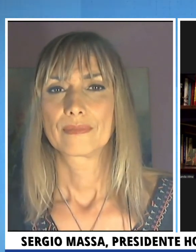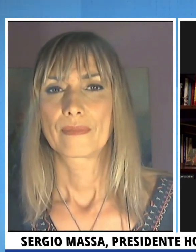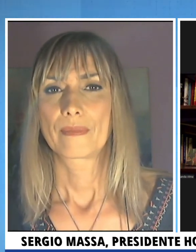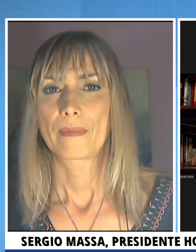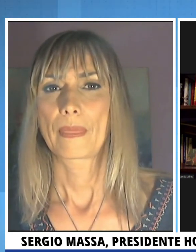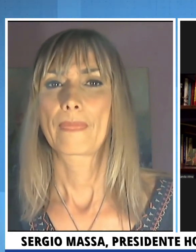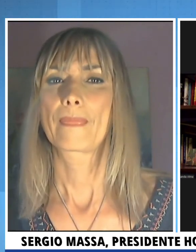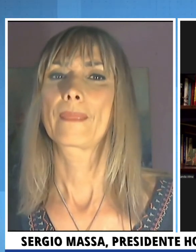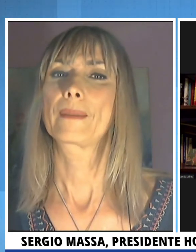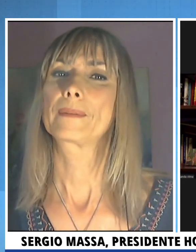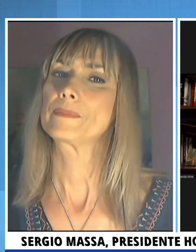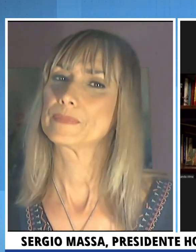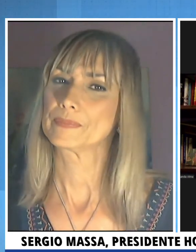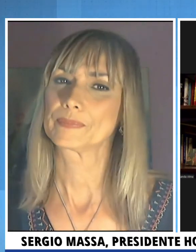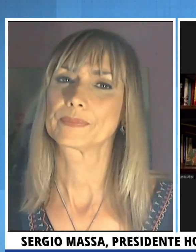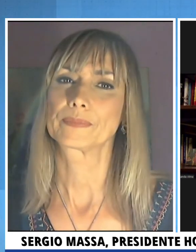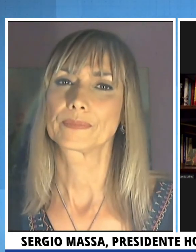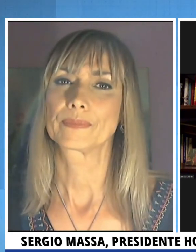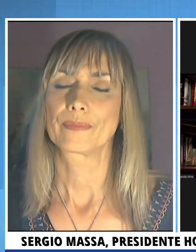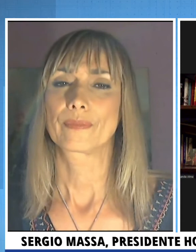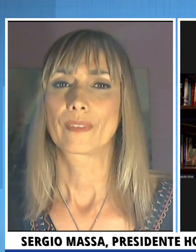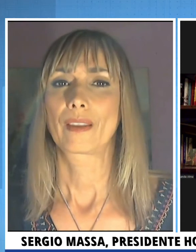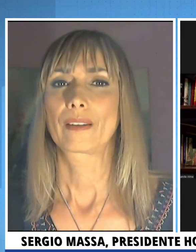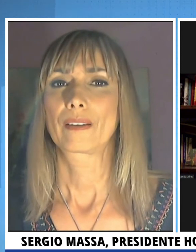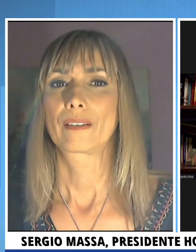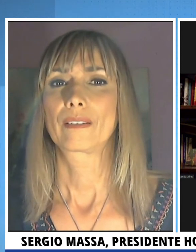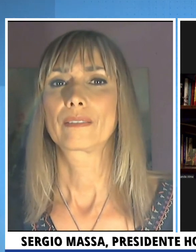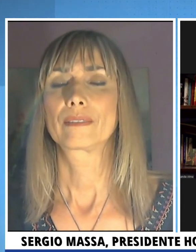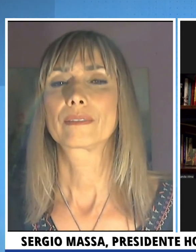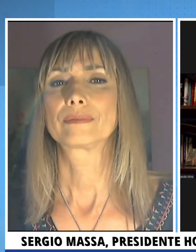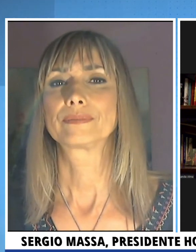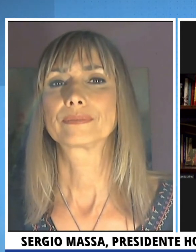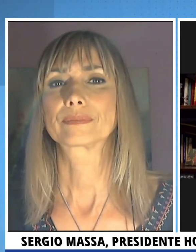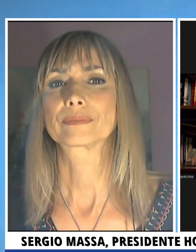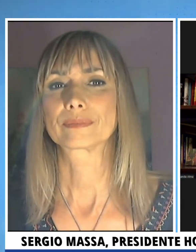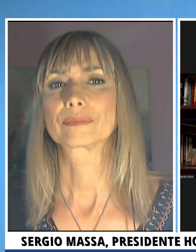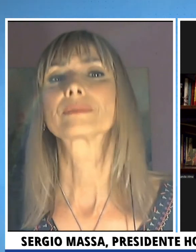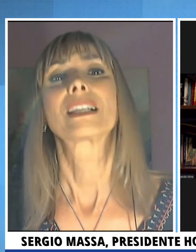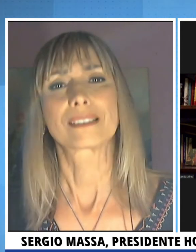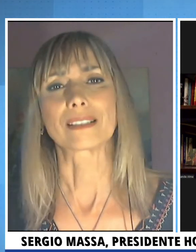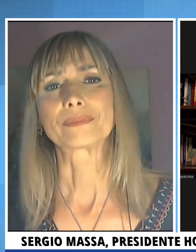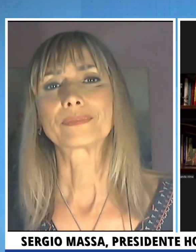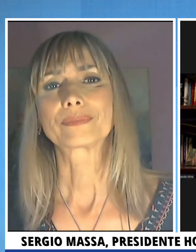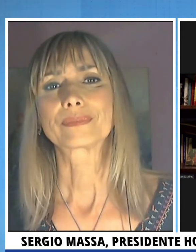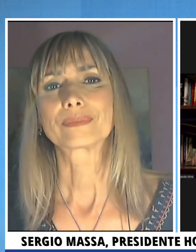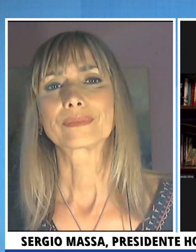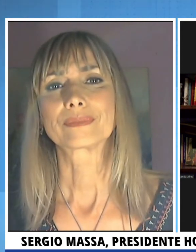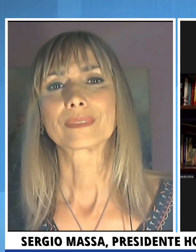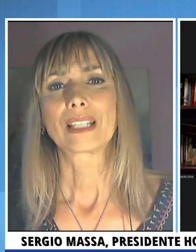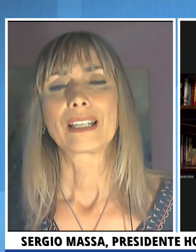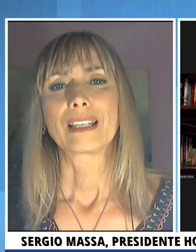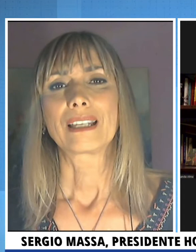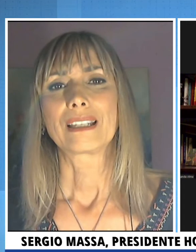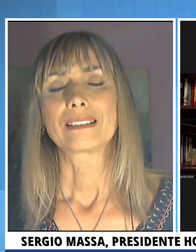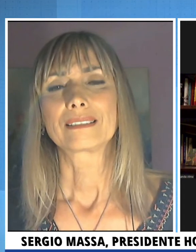efectúan su propia defensa, custodiando sus propiedades armados, ¿no es cierto?, para repeler cualquier eventual ataque, con